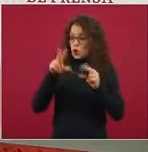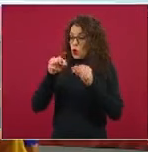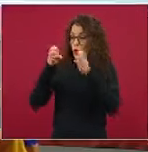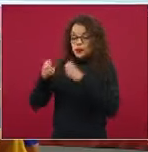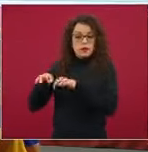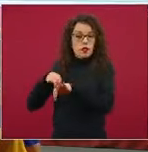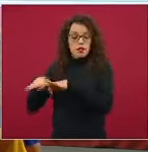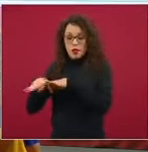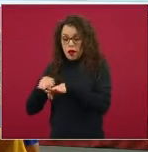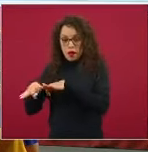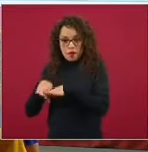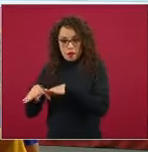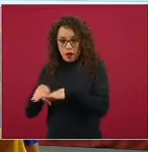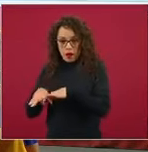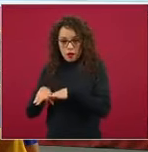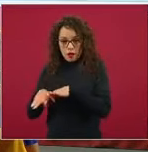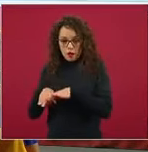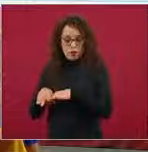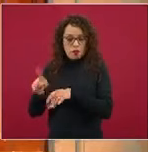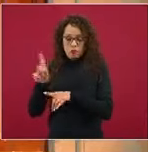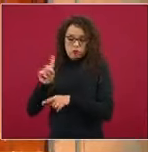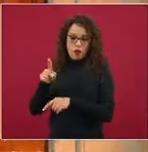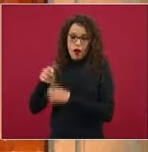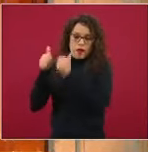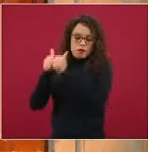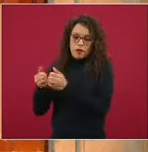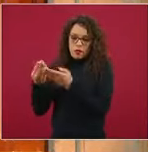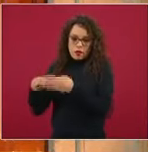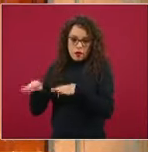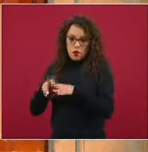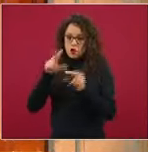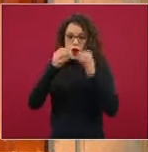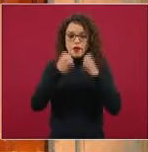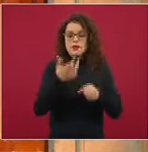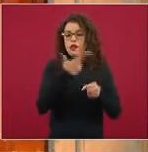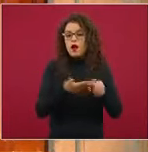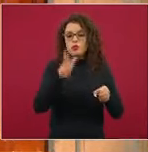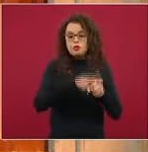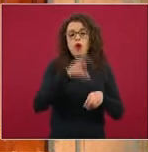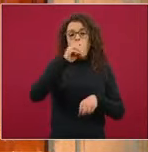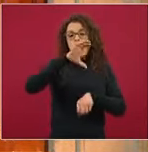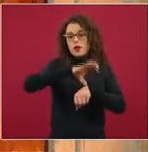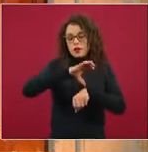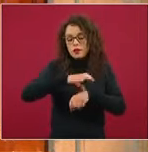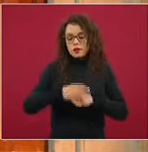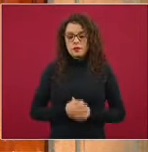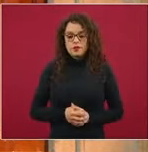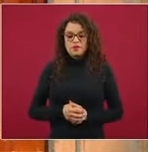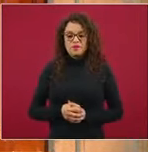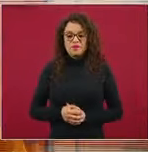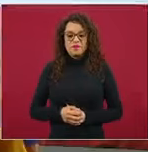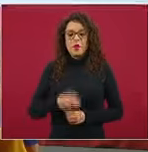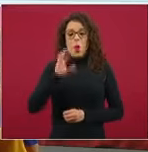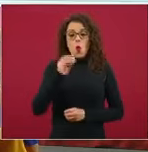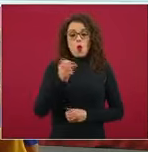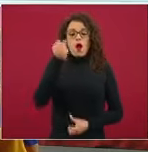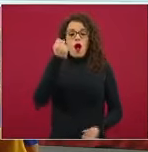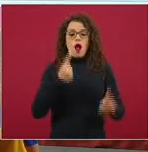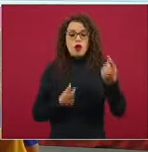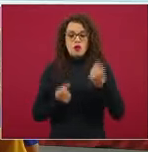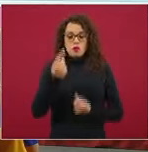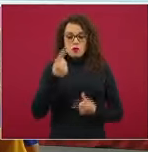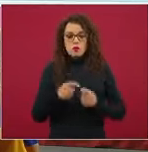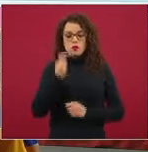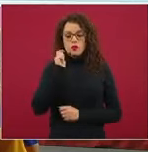estaban laborando, no estaban ejerciendo la profesión en alguna unidad médica, o inclusive algunos de ellos pertenecían